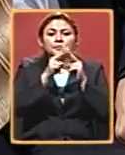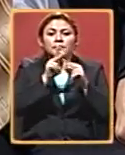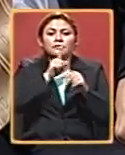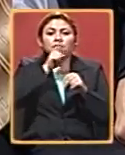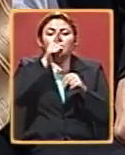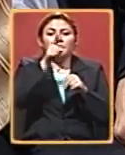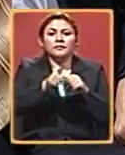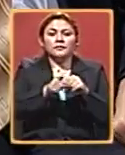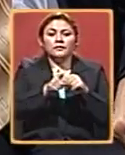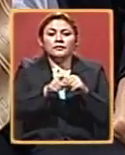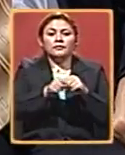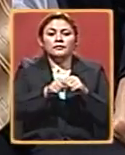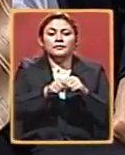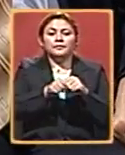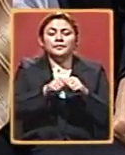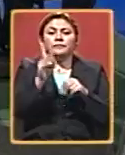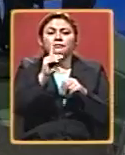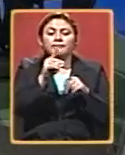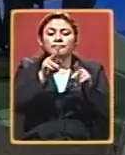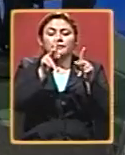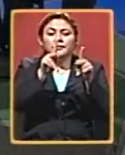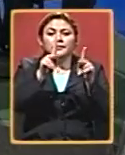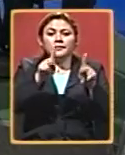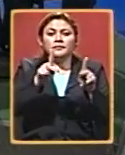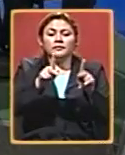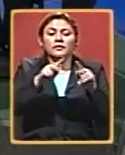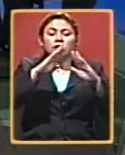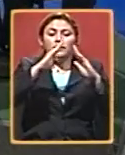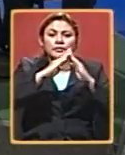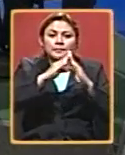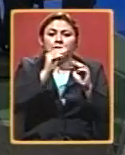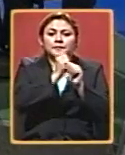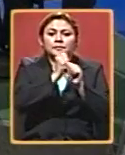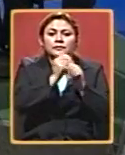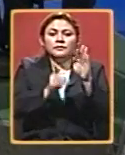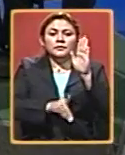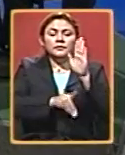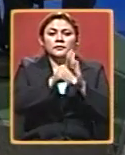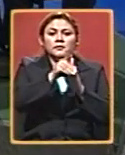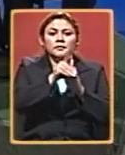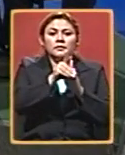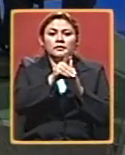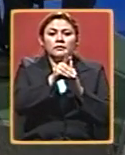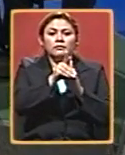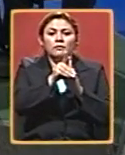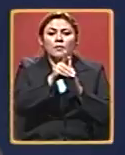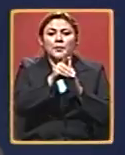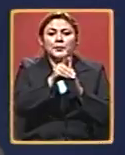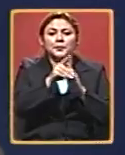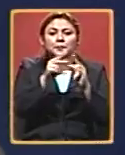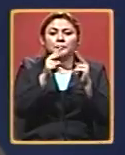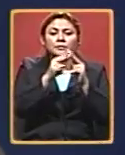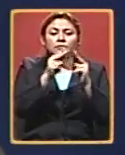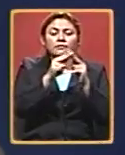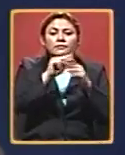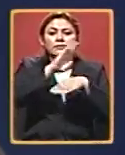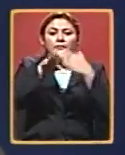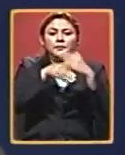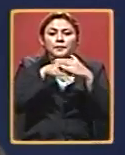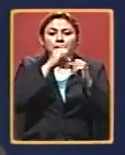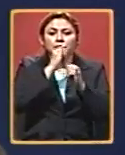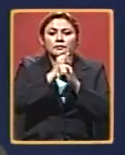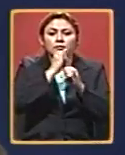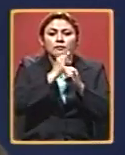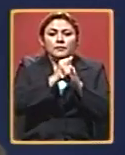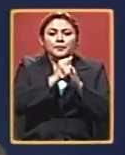donde las personas viven y trabajan y se desarrollan, y conocer toda la